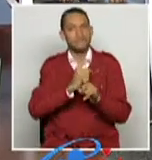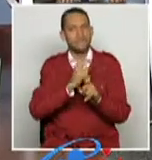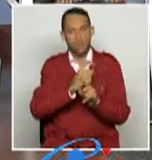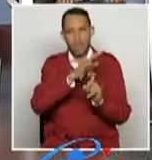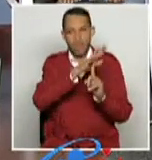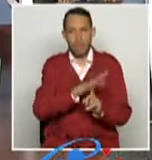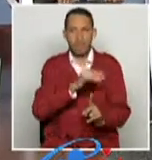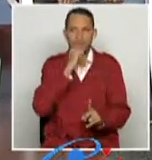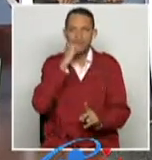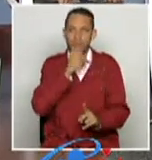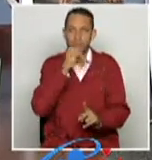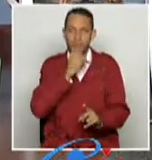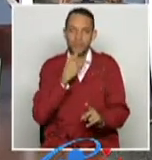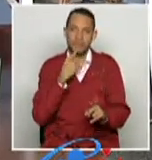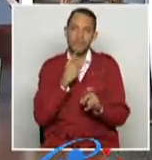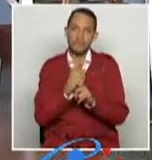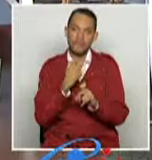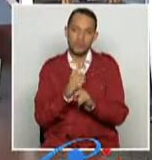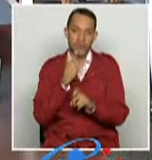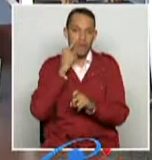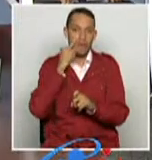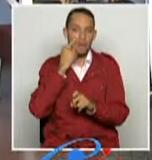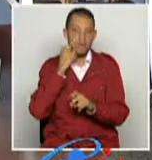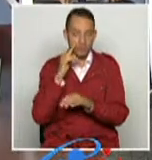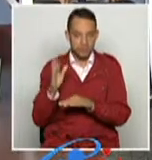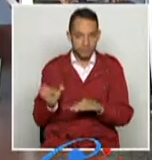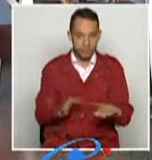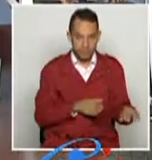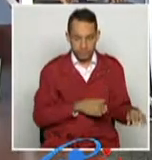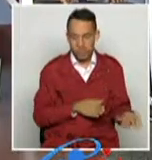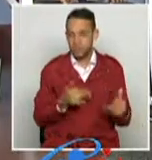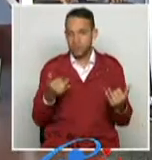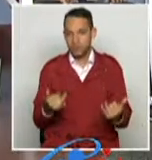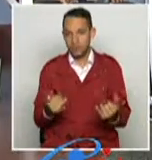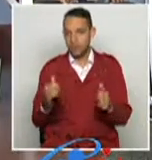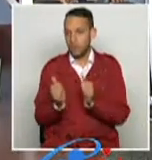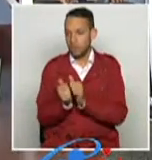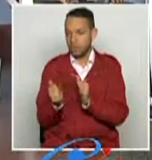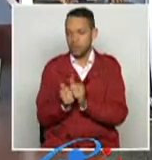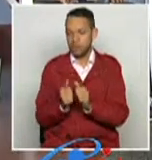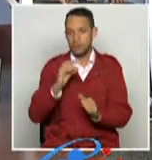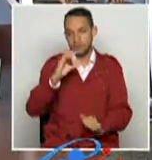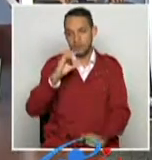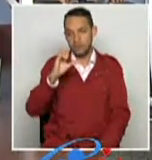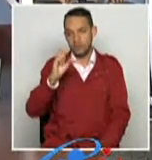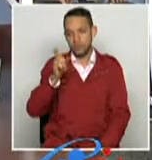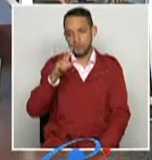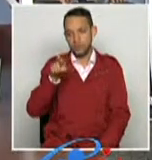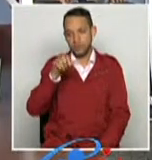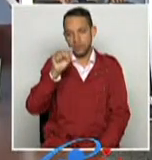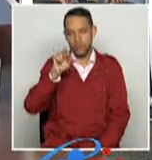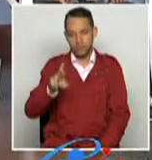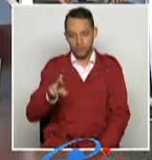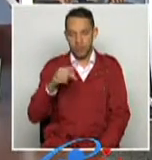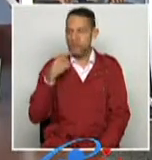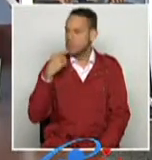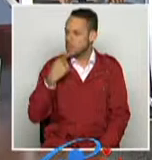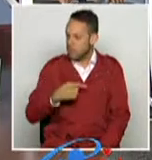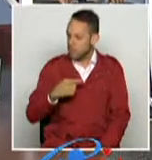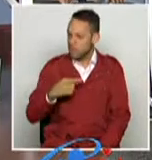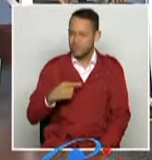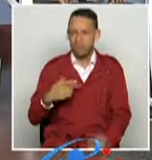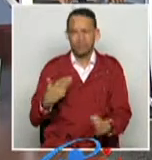triste. Yo quería traer este caso porque logrando que está César, hablar un poco de ese concepto,